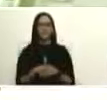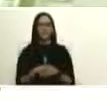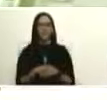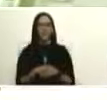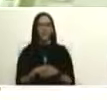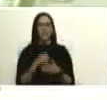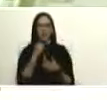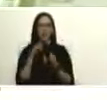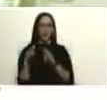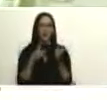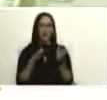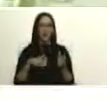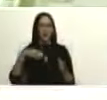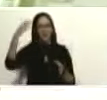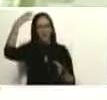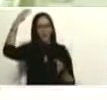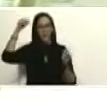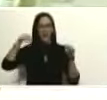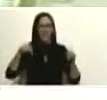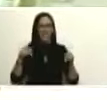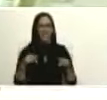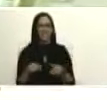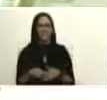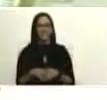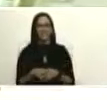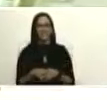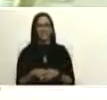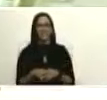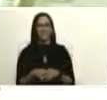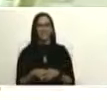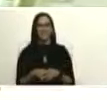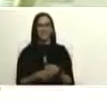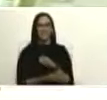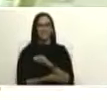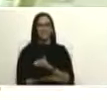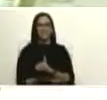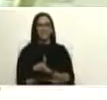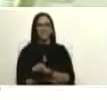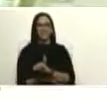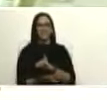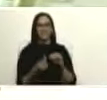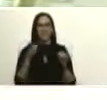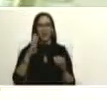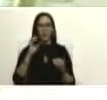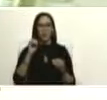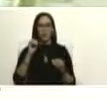buen río nos podemos bañar aquí? Aguavita. La Aguavita.